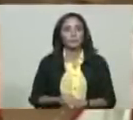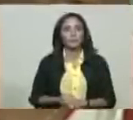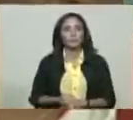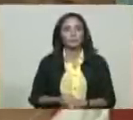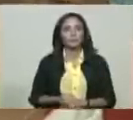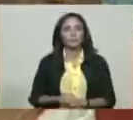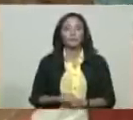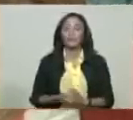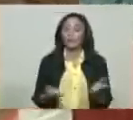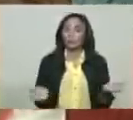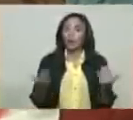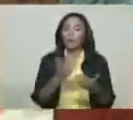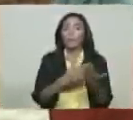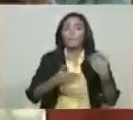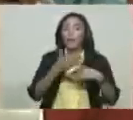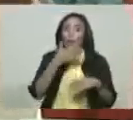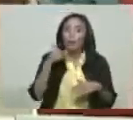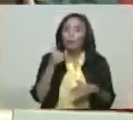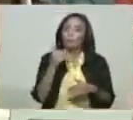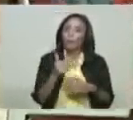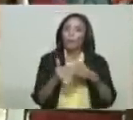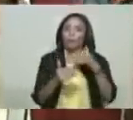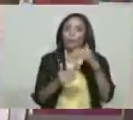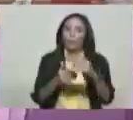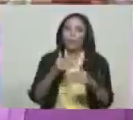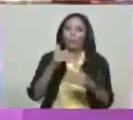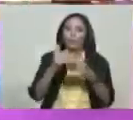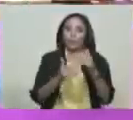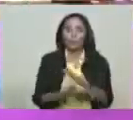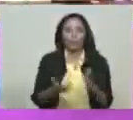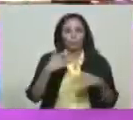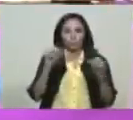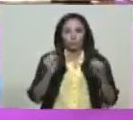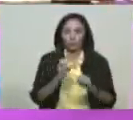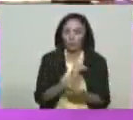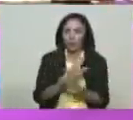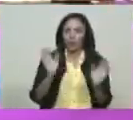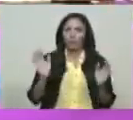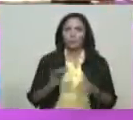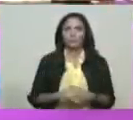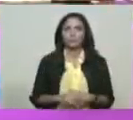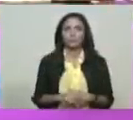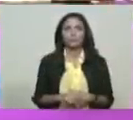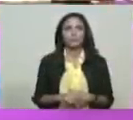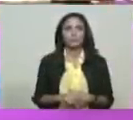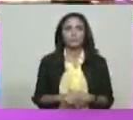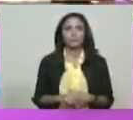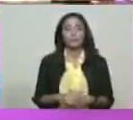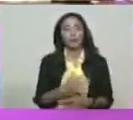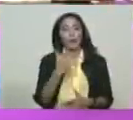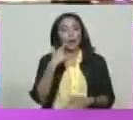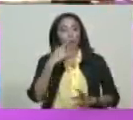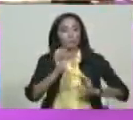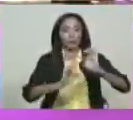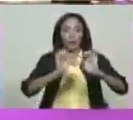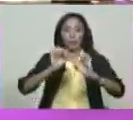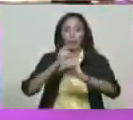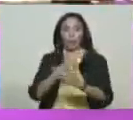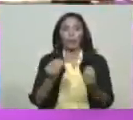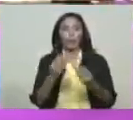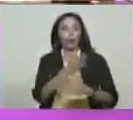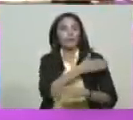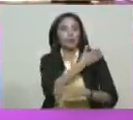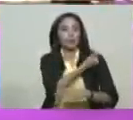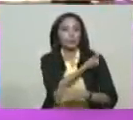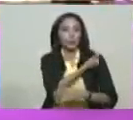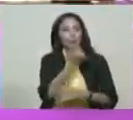hay que continuar mejorando. Seguro que si nos ponemos a ser críticos de la dirección nacional, podríamos